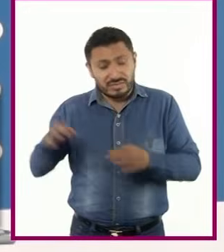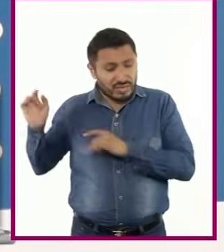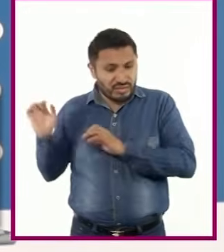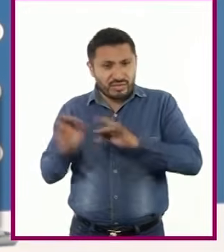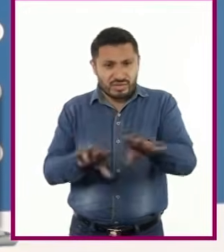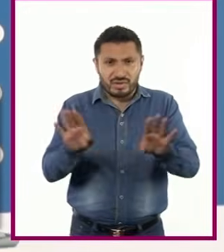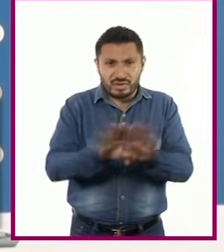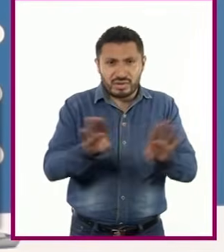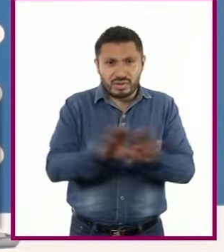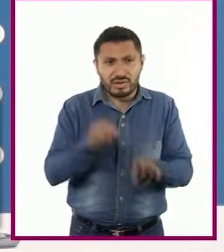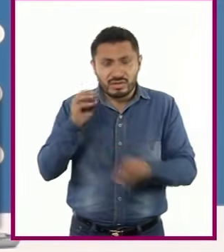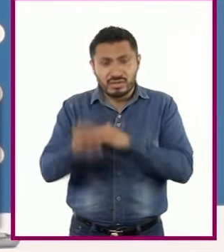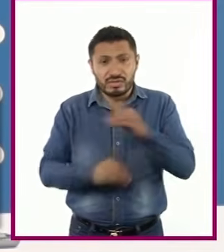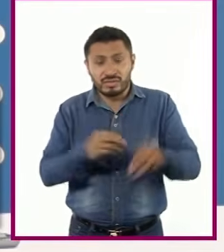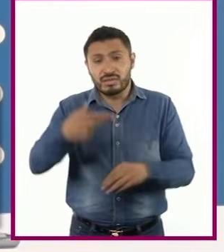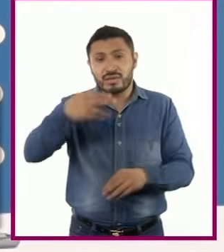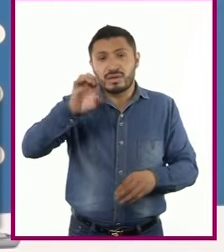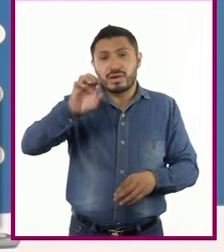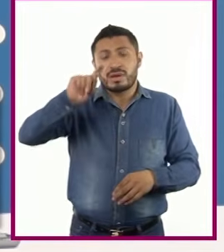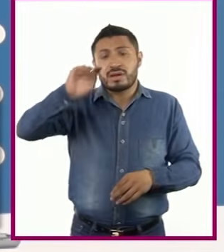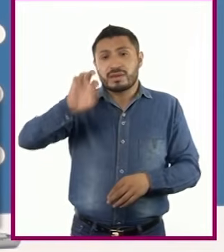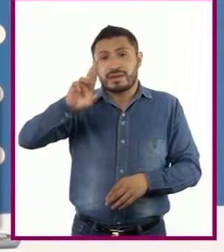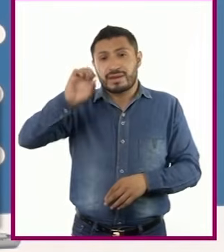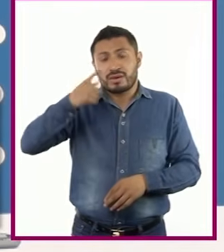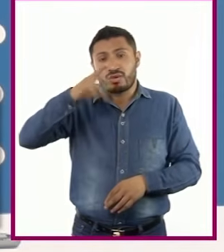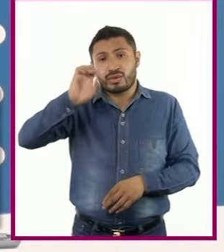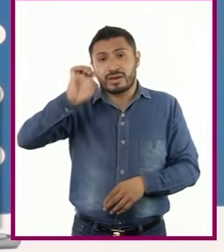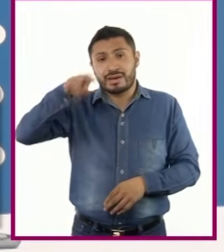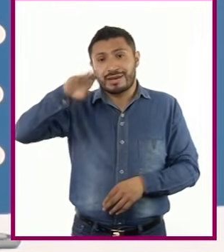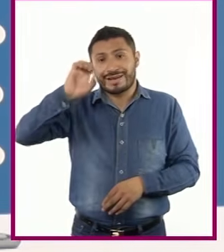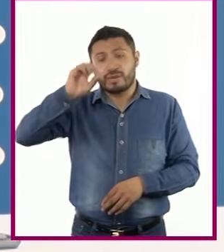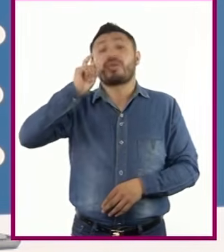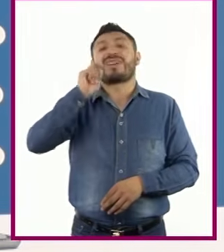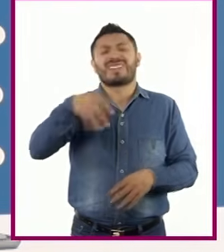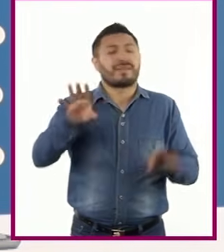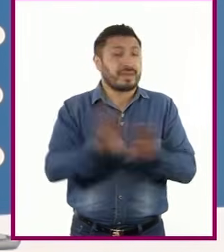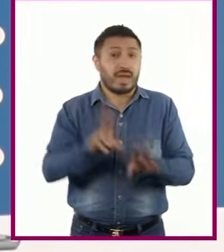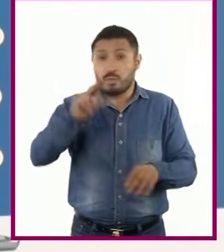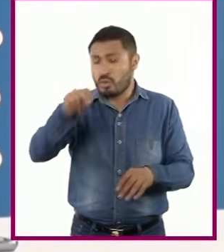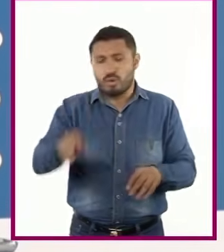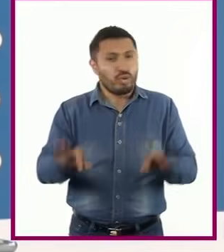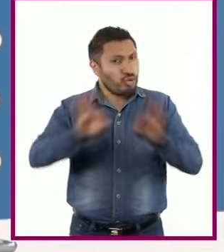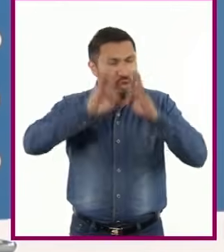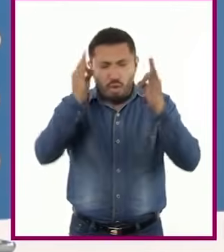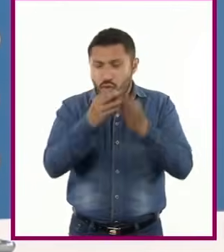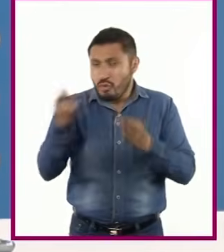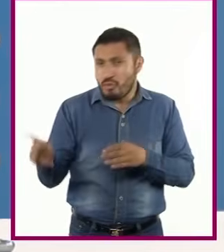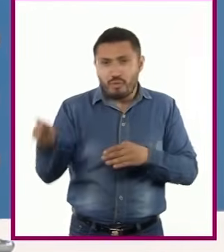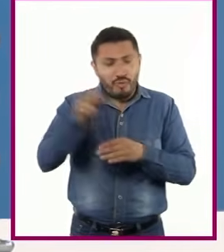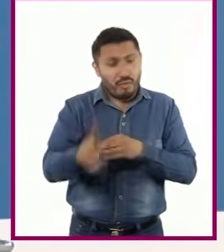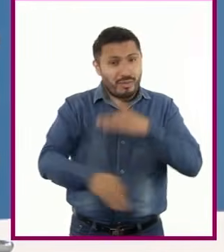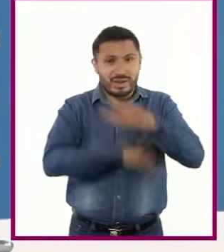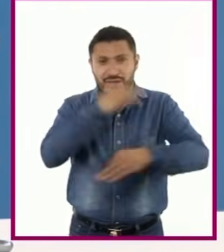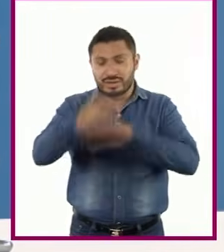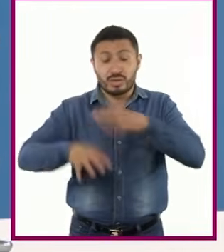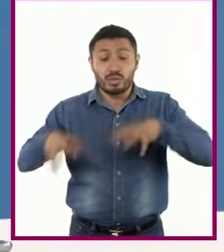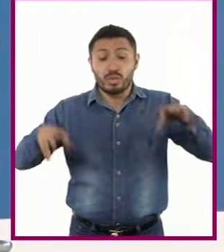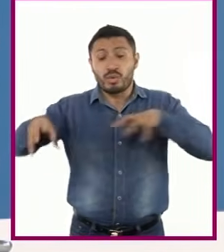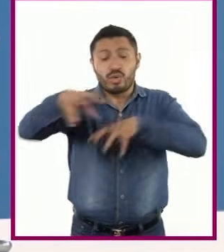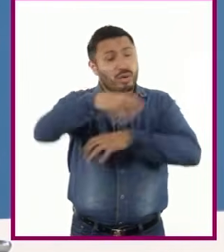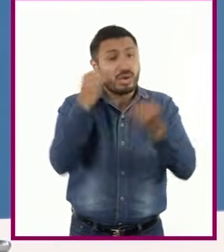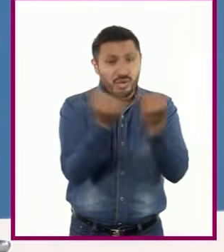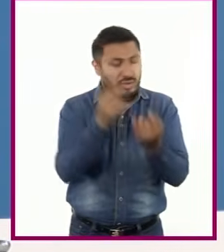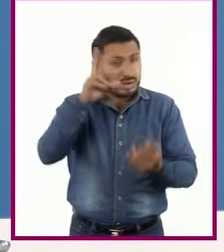un proceso heterogéneo. Esto significa que no se produjo de forma similar en todas las